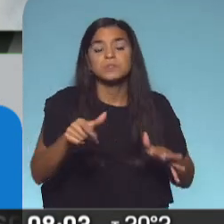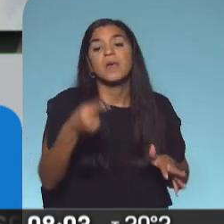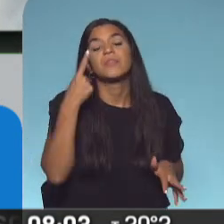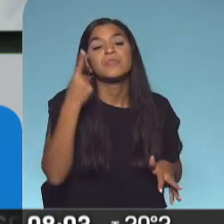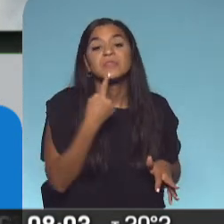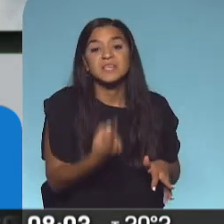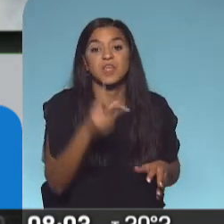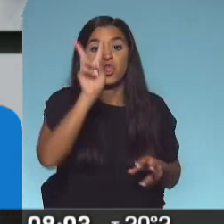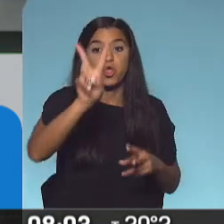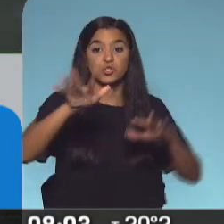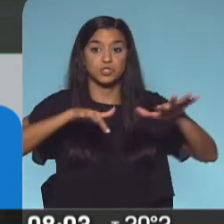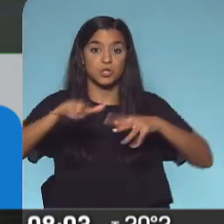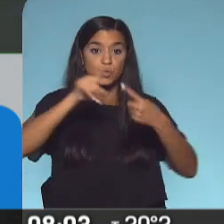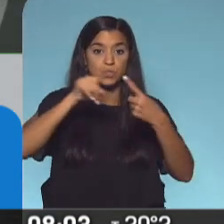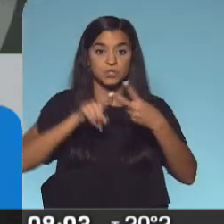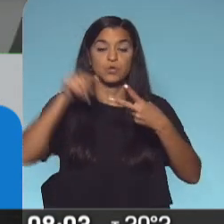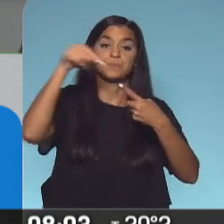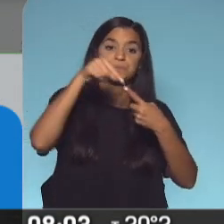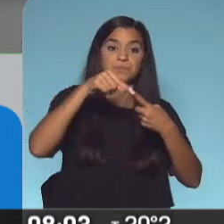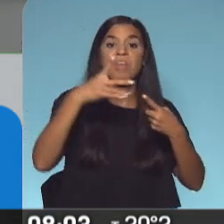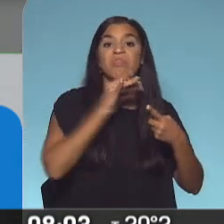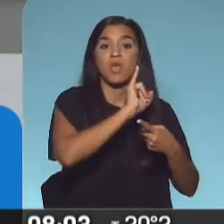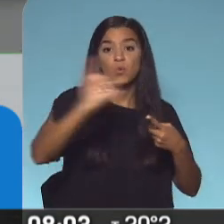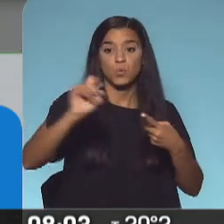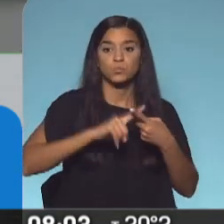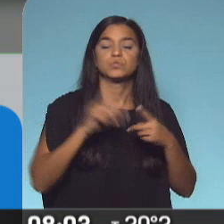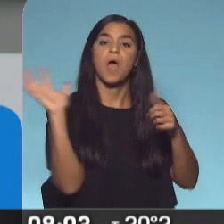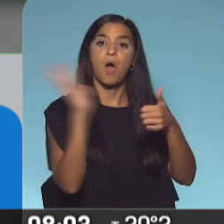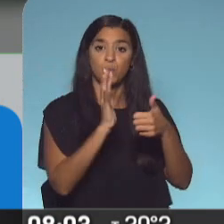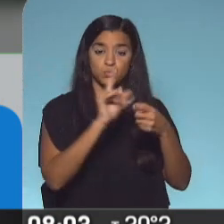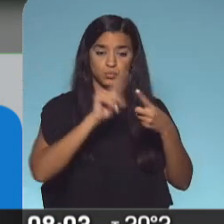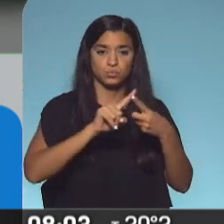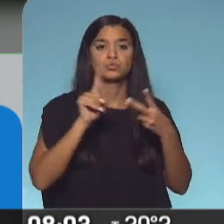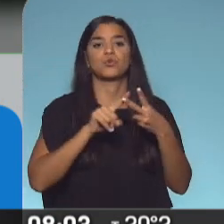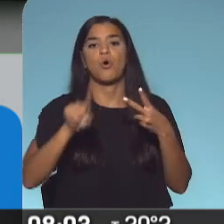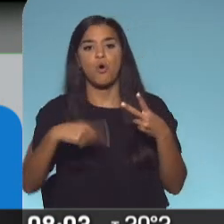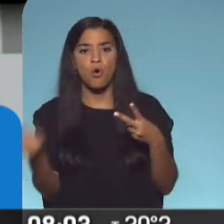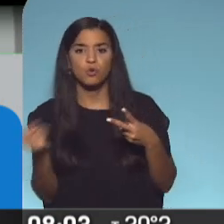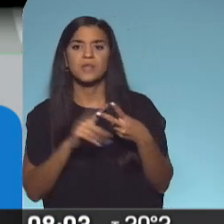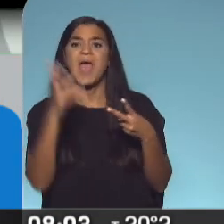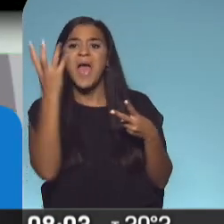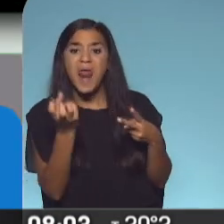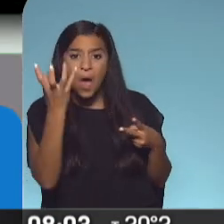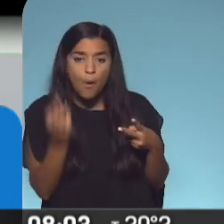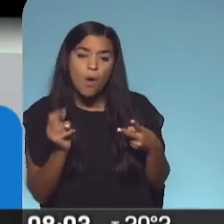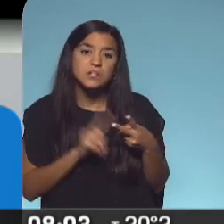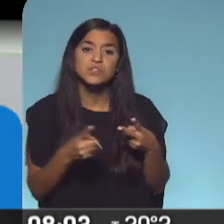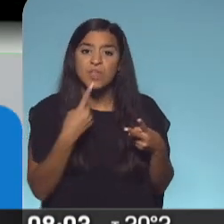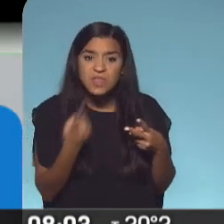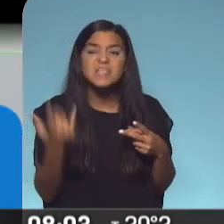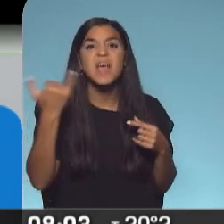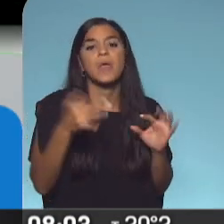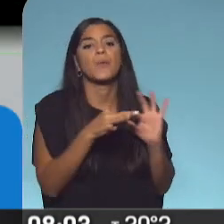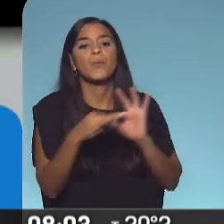sus dos situaciones vinculadas, por un lado con la denuncia de abuso sexual, pero por otro lado con estas grabaciones en donde admite